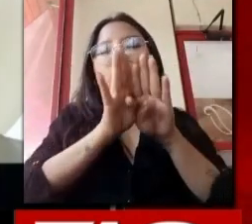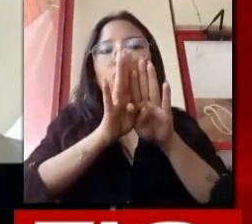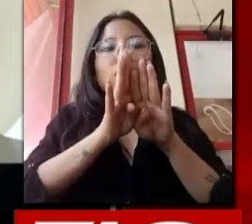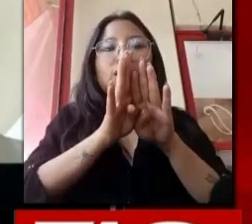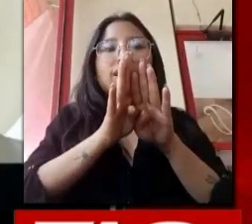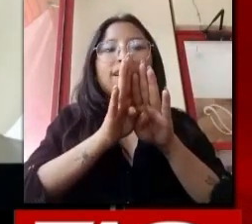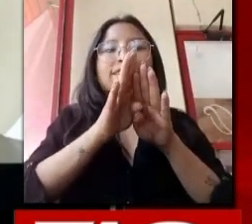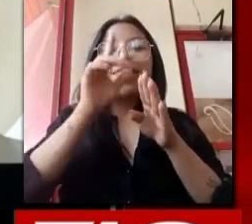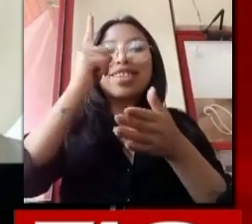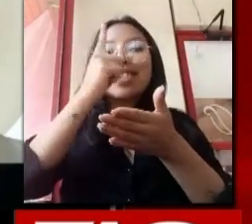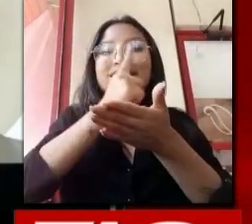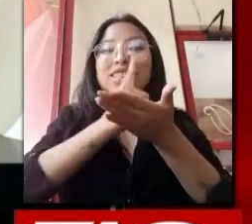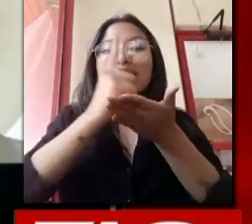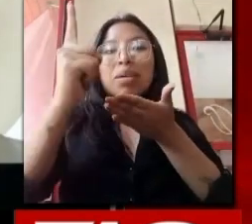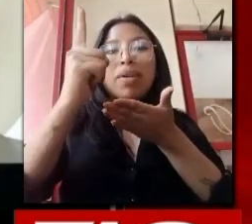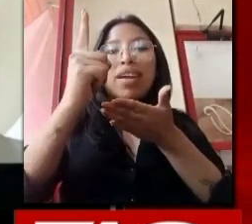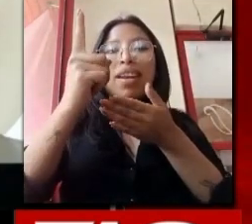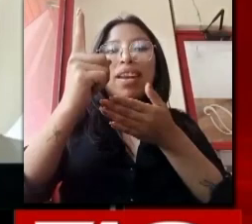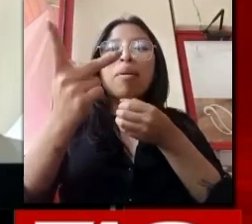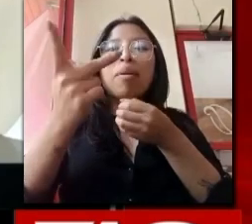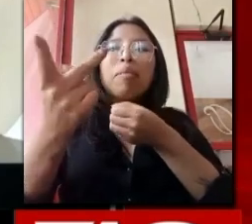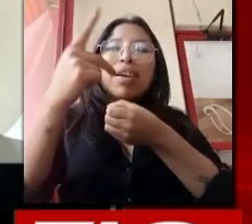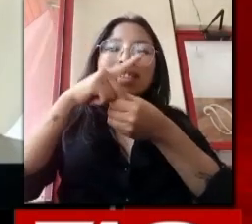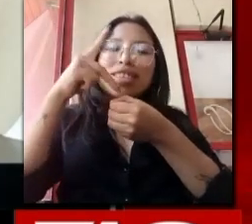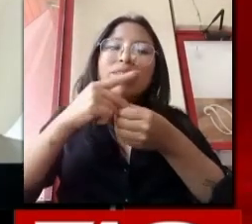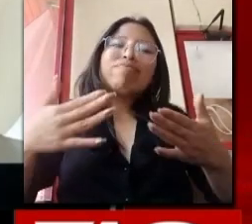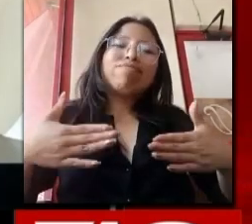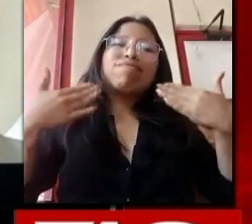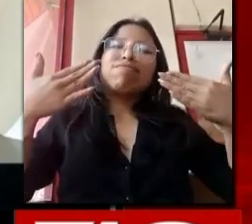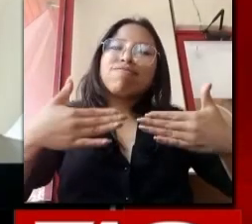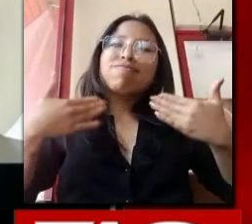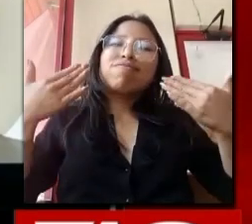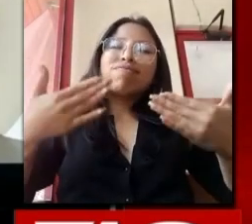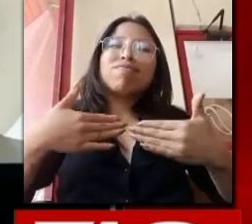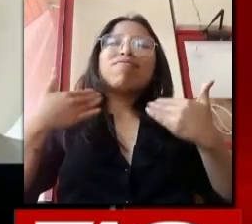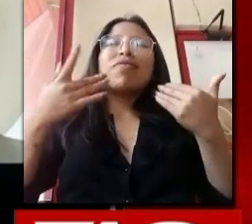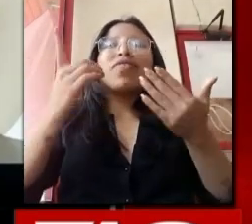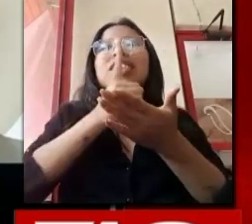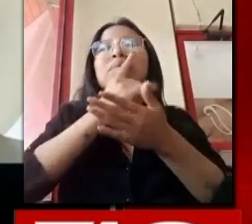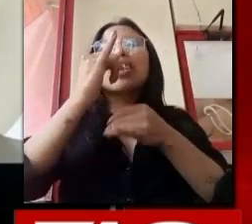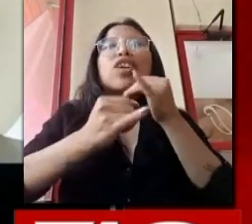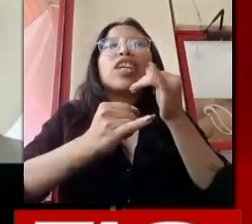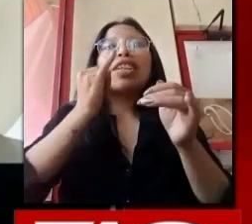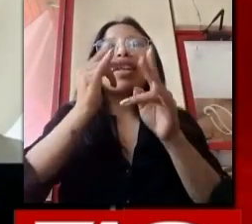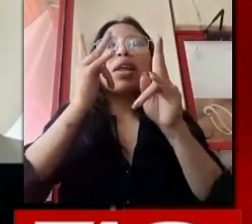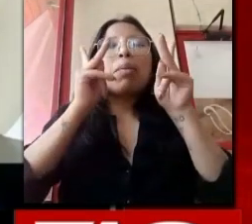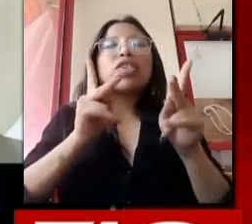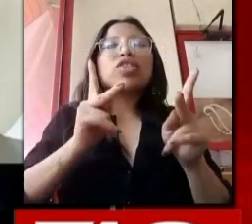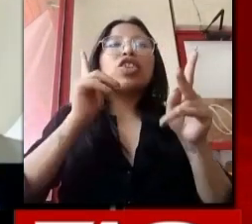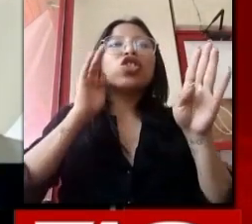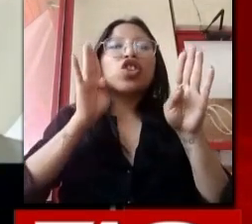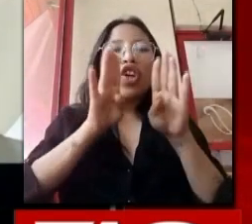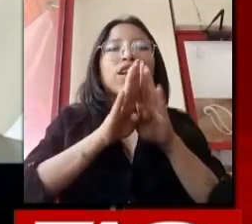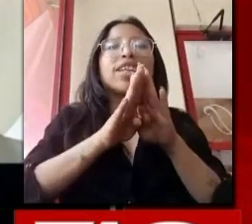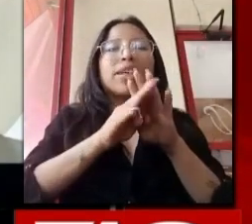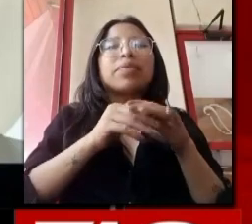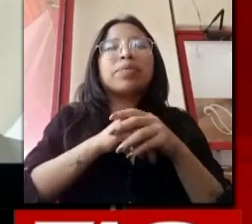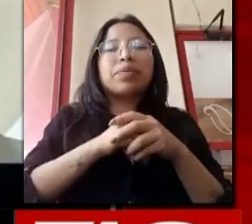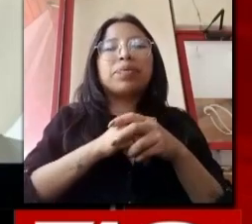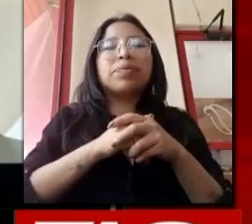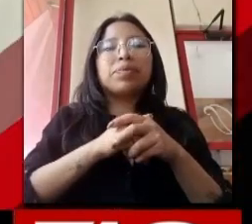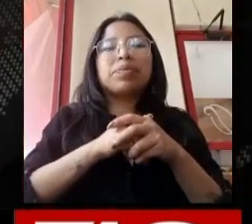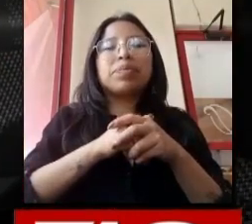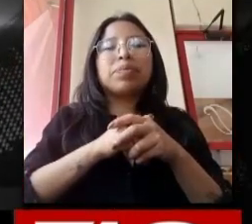a participar en conmemoración al día, a la Semana Internacional. Que ellos están organizando. Muchas